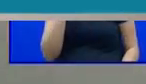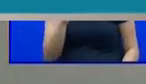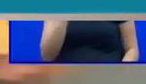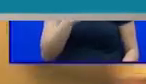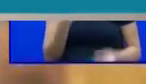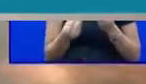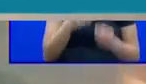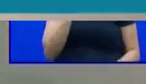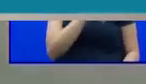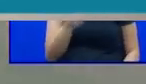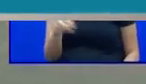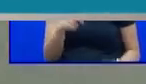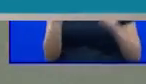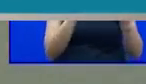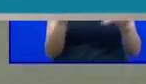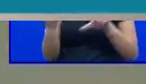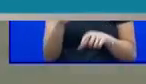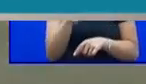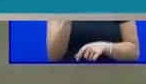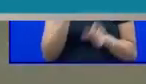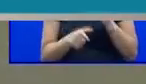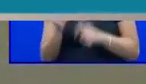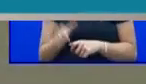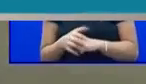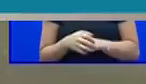ahí, además, en el mar por los incendios.